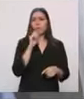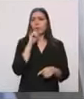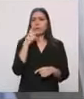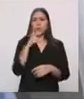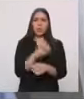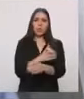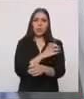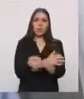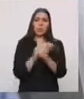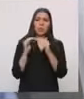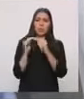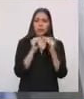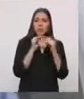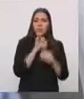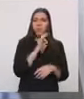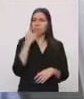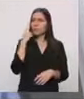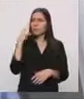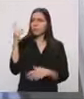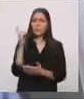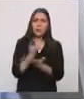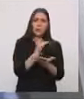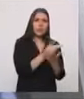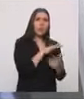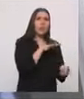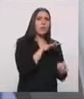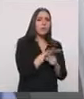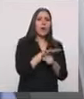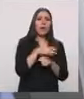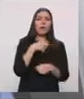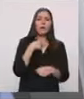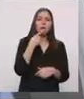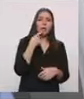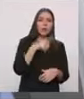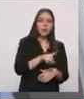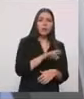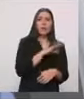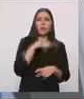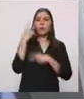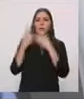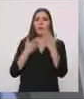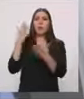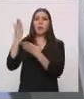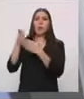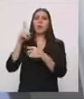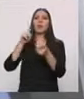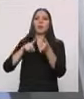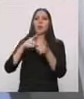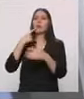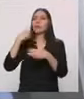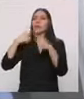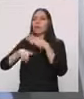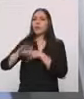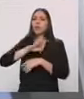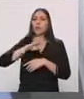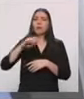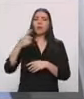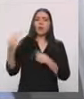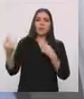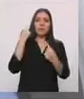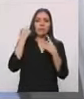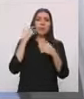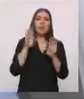y homólogas, puedan identificar y puedan saber a qué instancia tienen que ir para poder denunciar esta situación, cómo poder contener un mensaje de estos